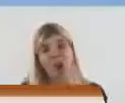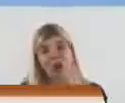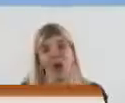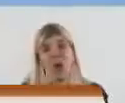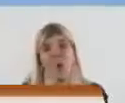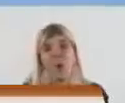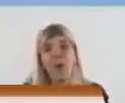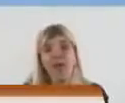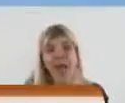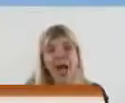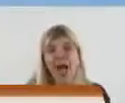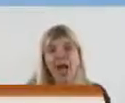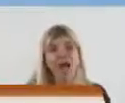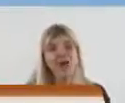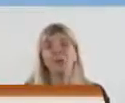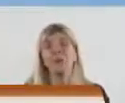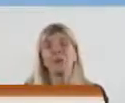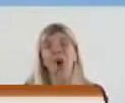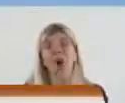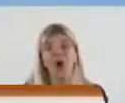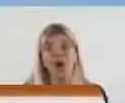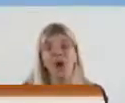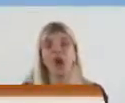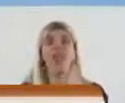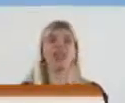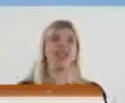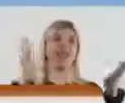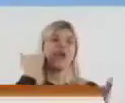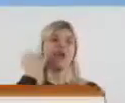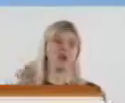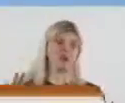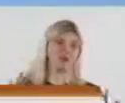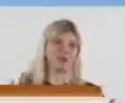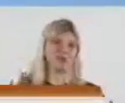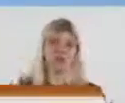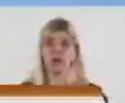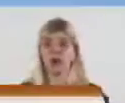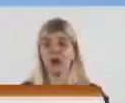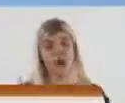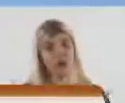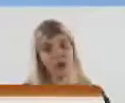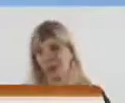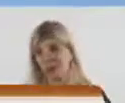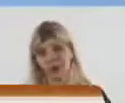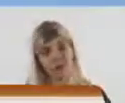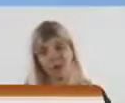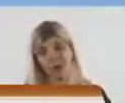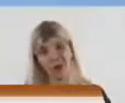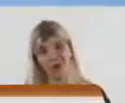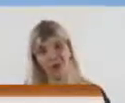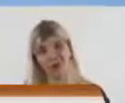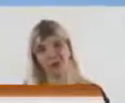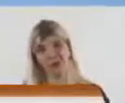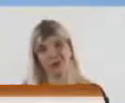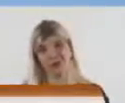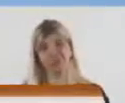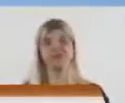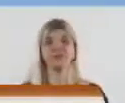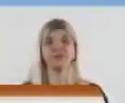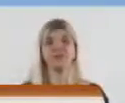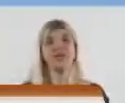pido a todos no sentirse liberados de la pandemia porque todavía eso no lo hemos logrado quiénes